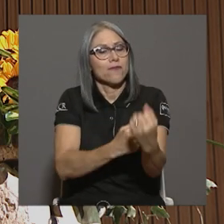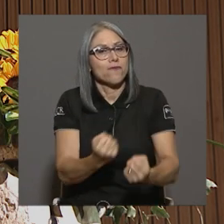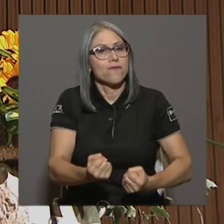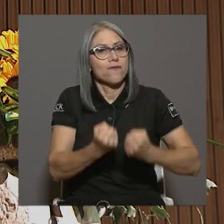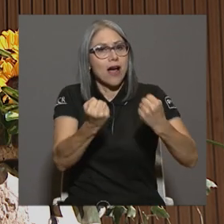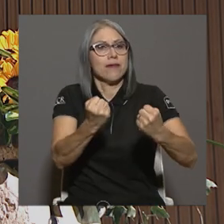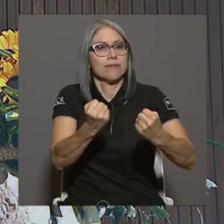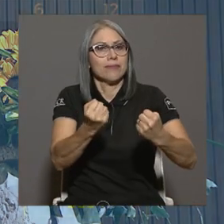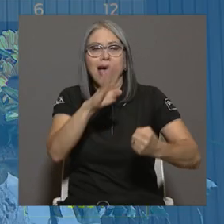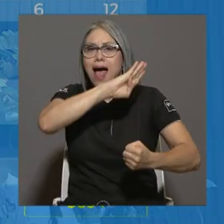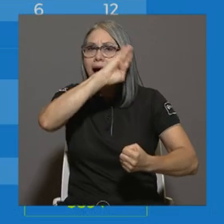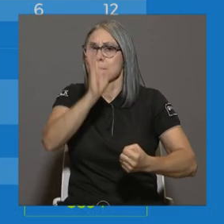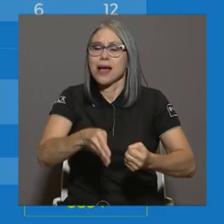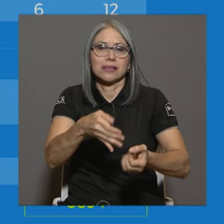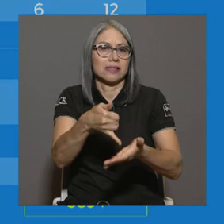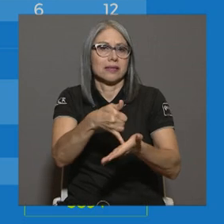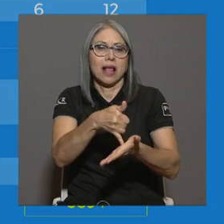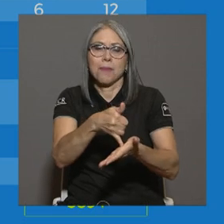jamás desmantelada.